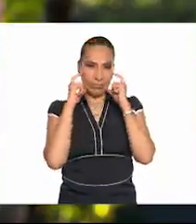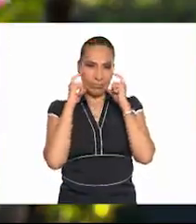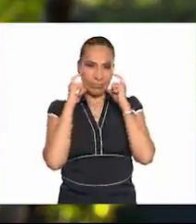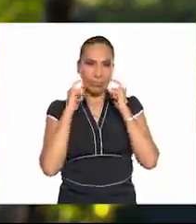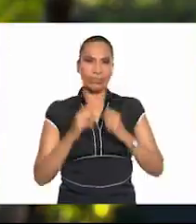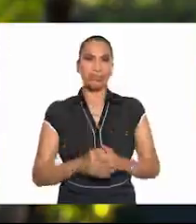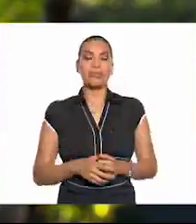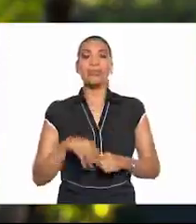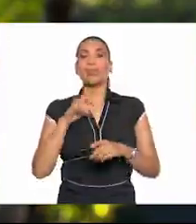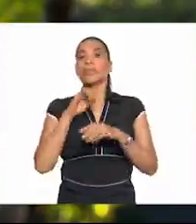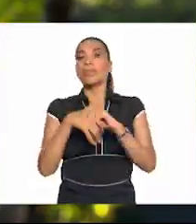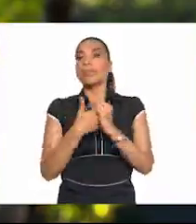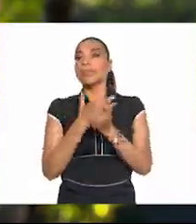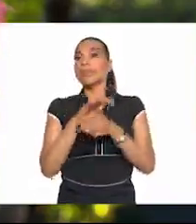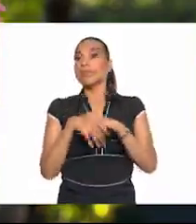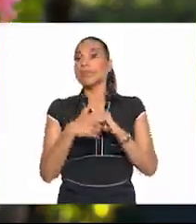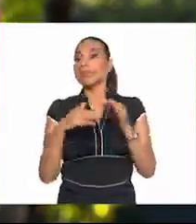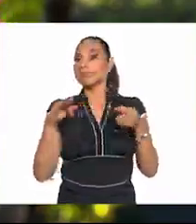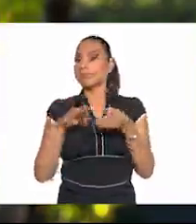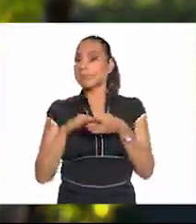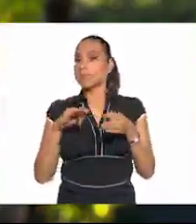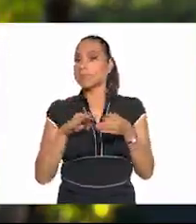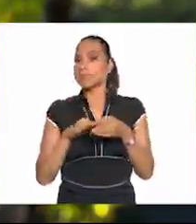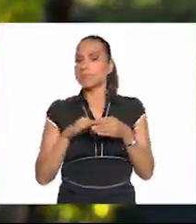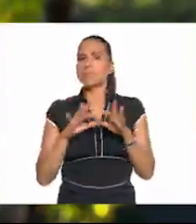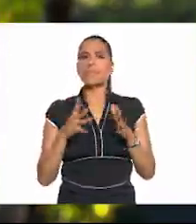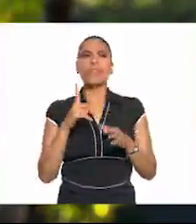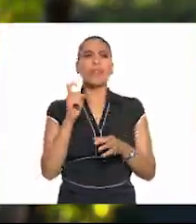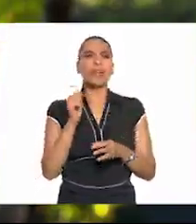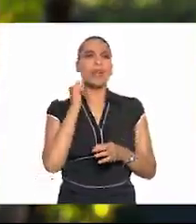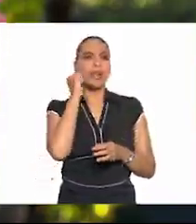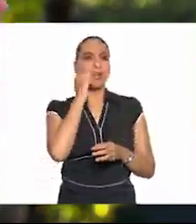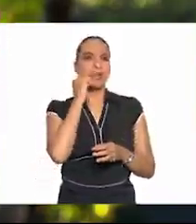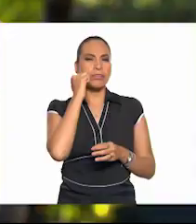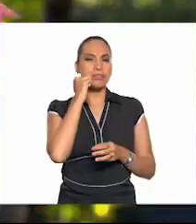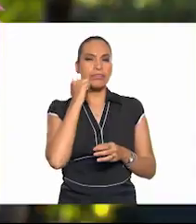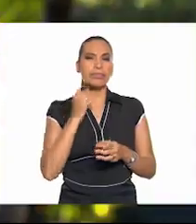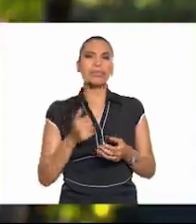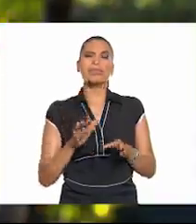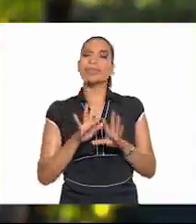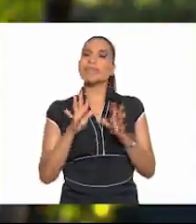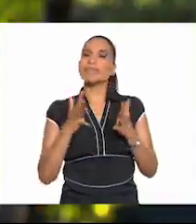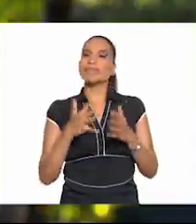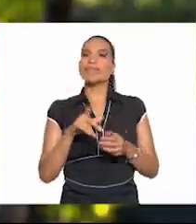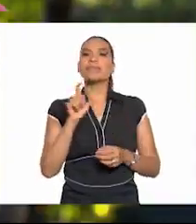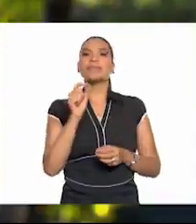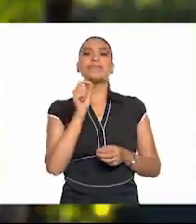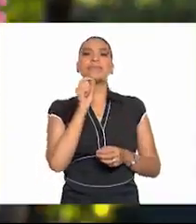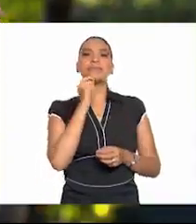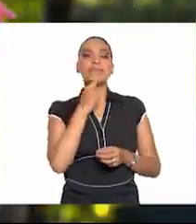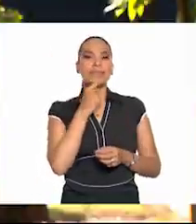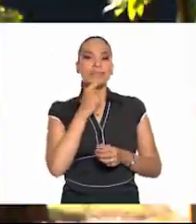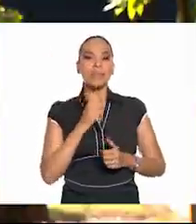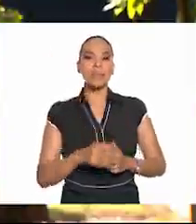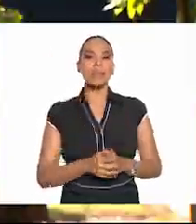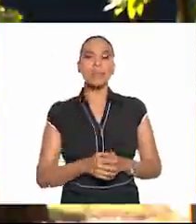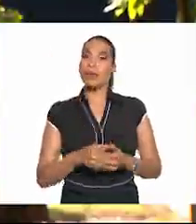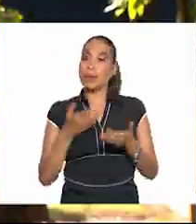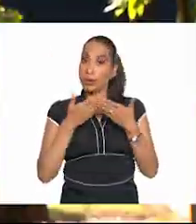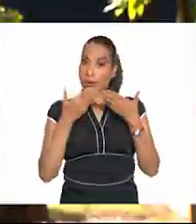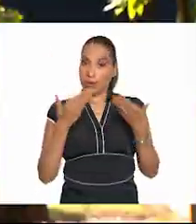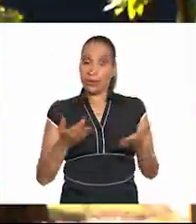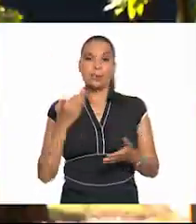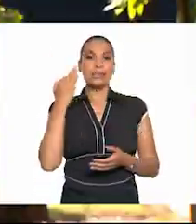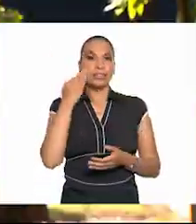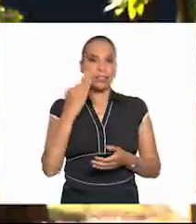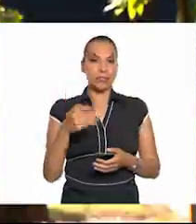cubrebocas. Lava tus manos frecuentemente con agua y con jabón por lo menos durante 20 segundos. Ahora